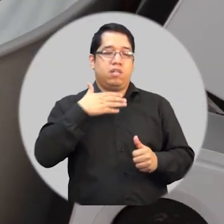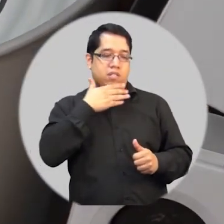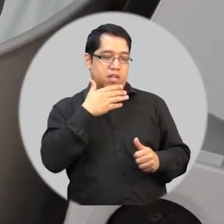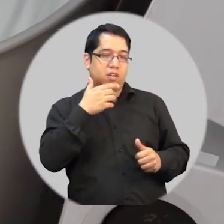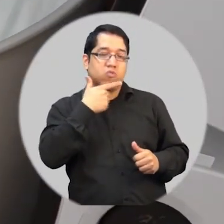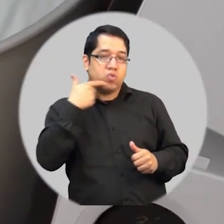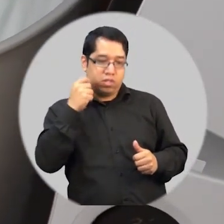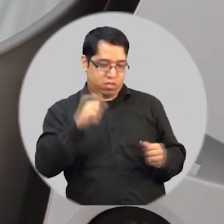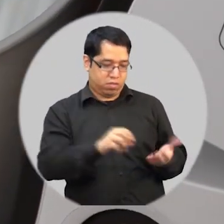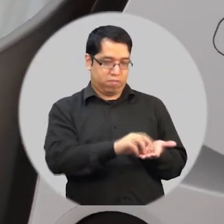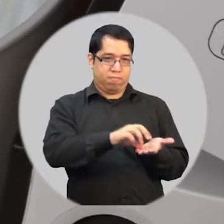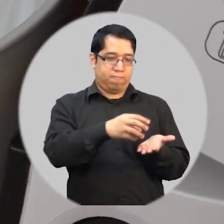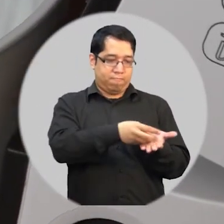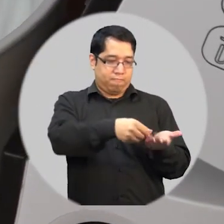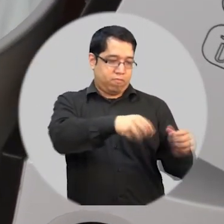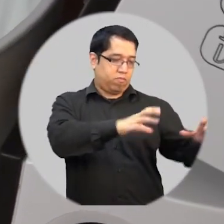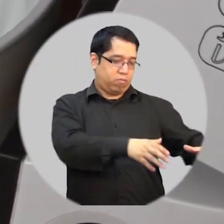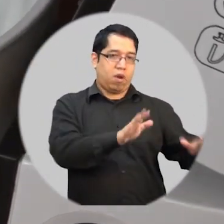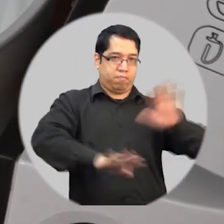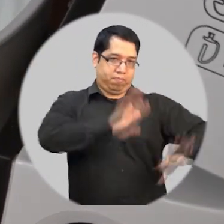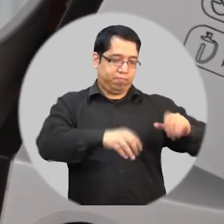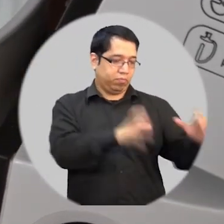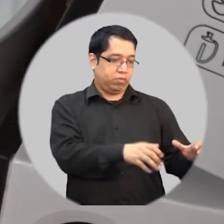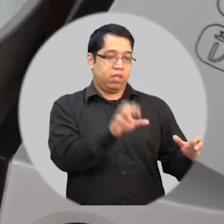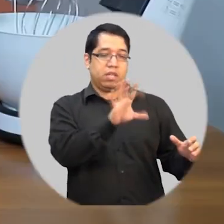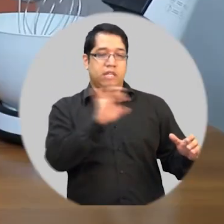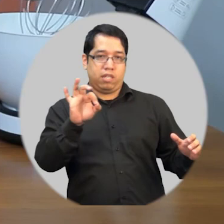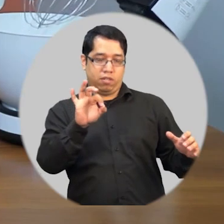Ponemos todo, 500 cc.